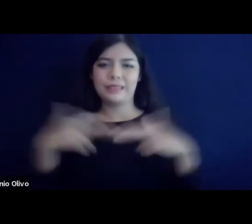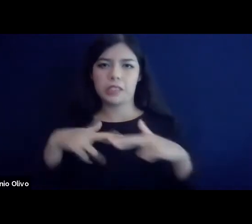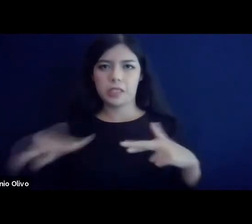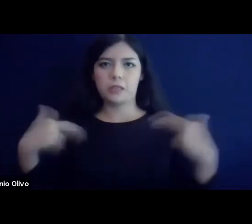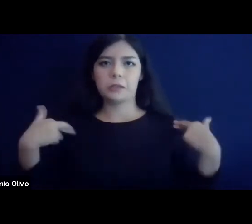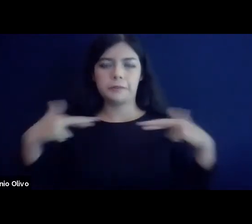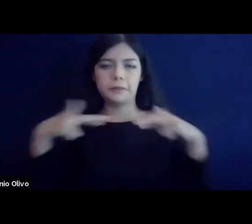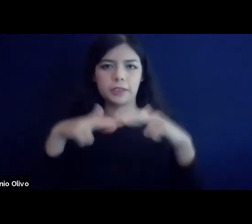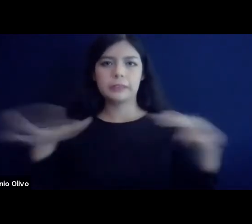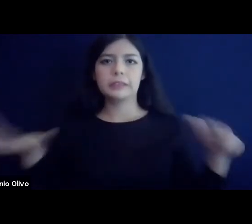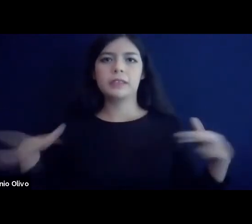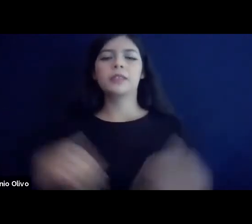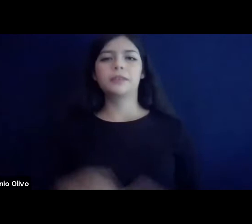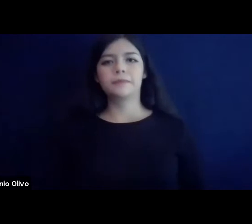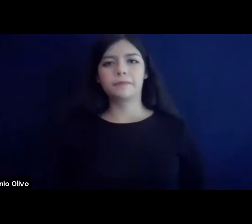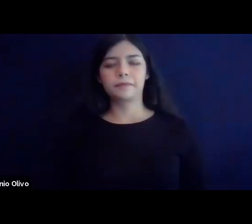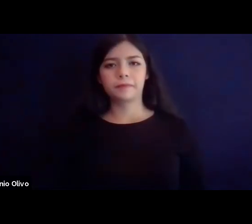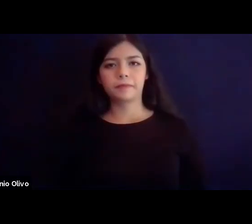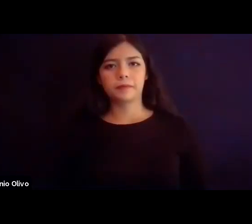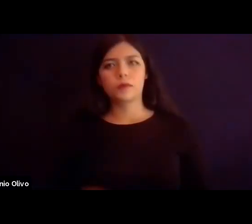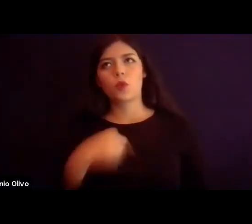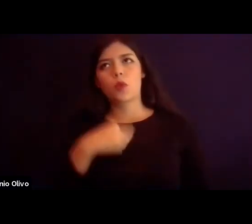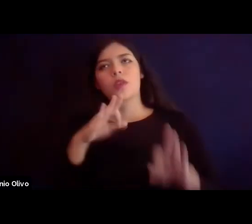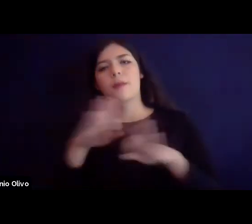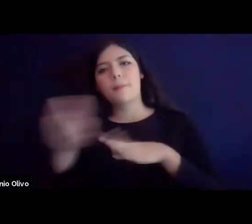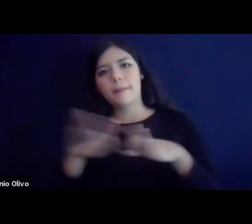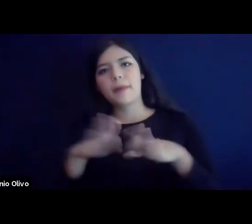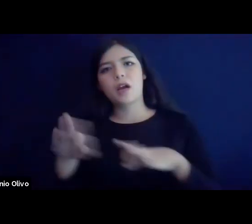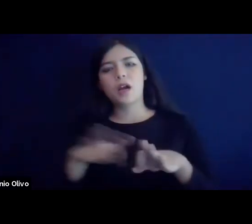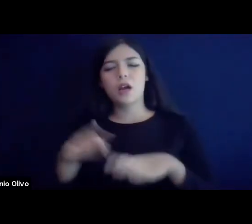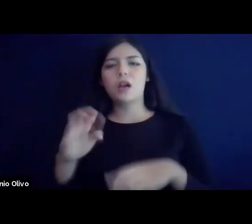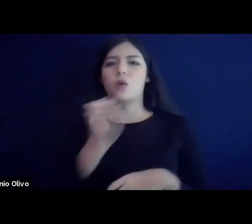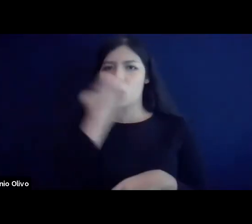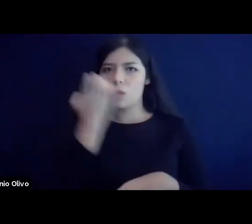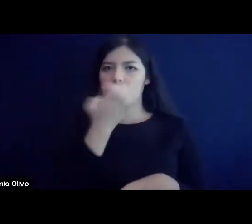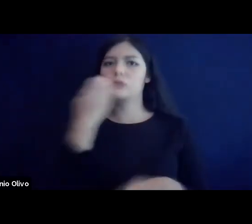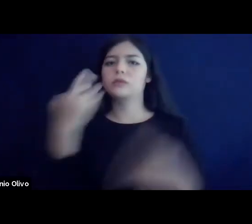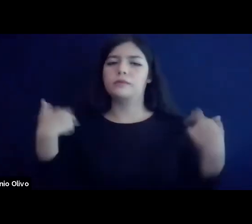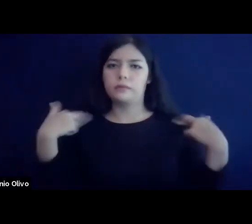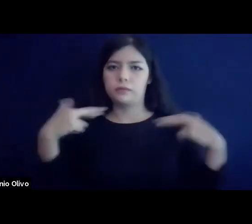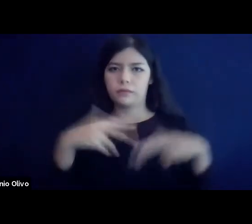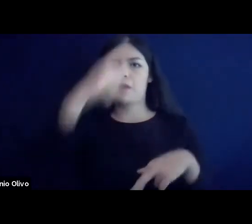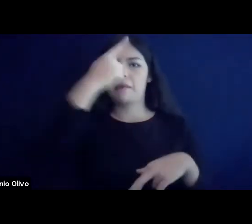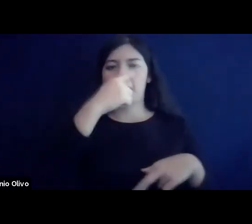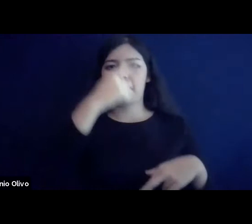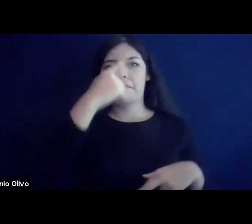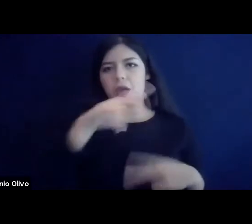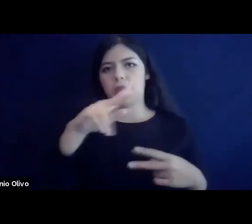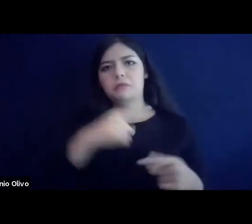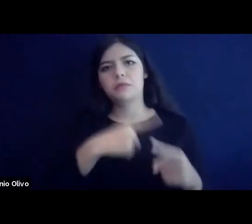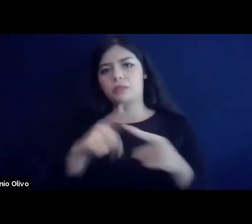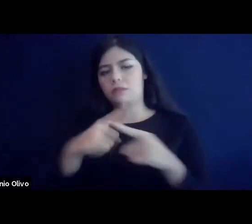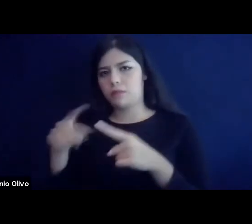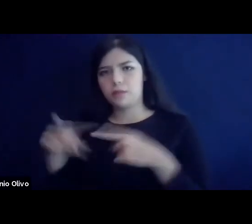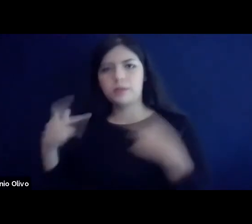que la mayoría de estudios dentro del área de la inclusión educativa, pues se va a la parte de los alumnos,